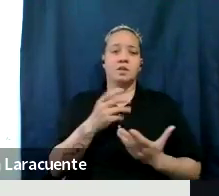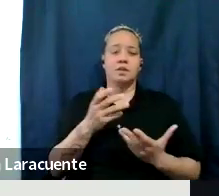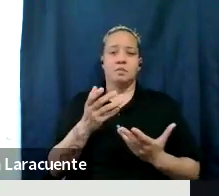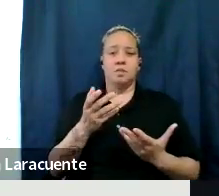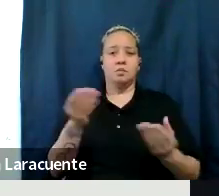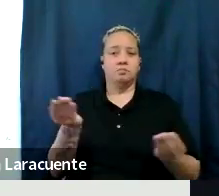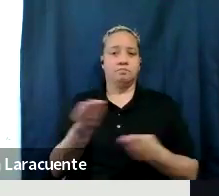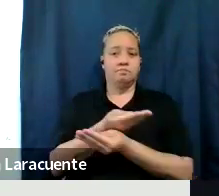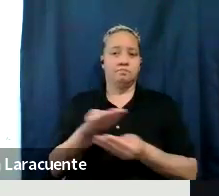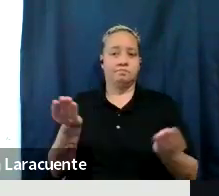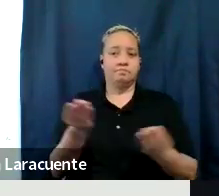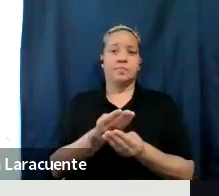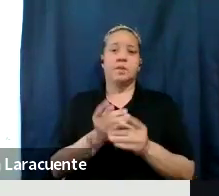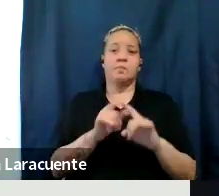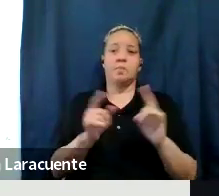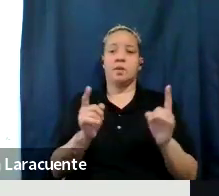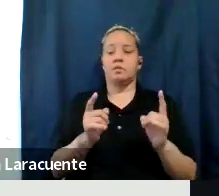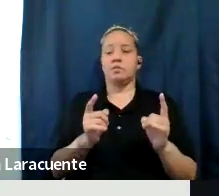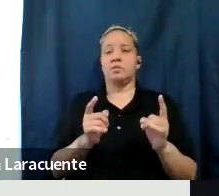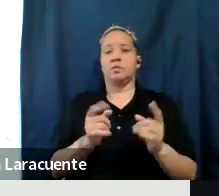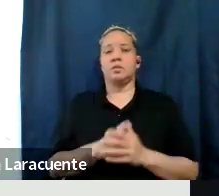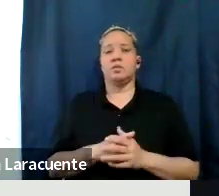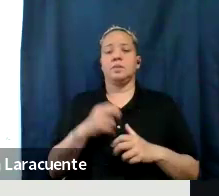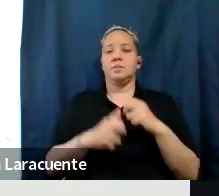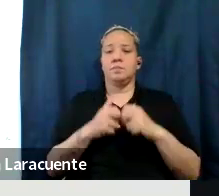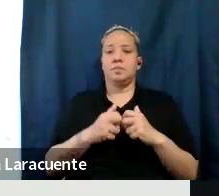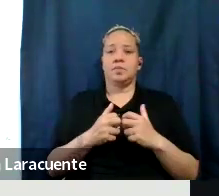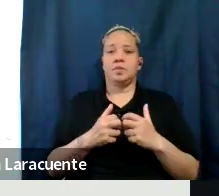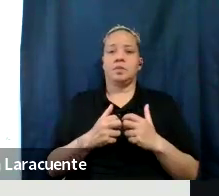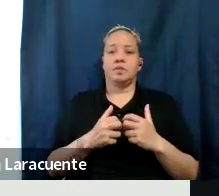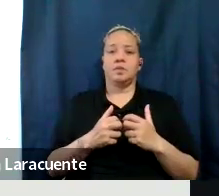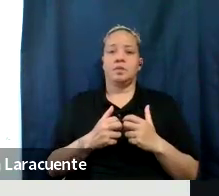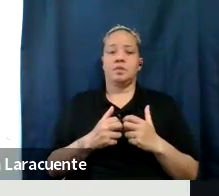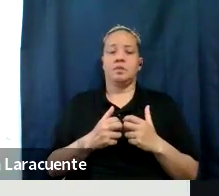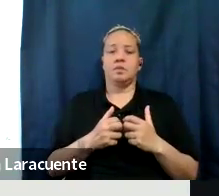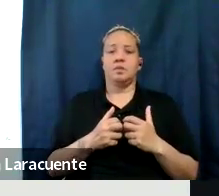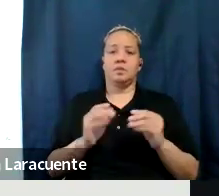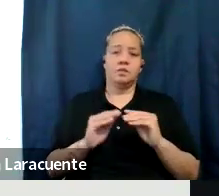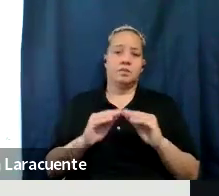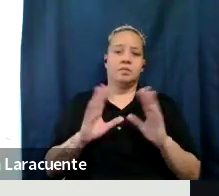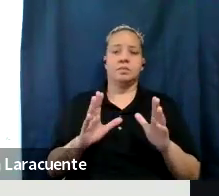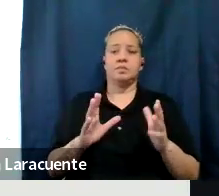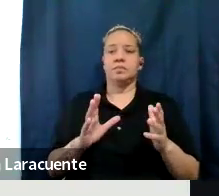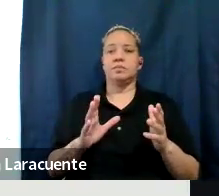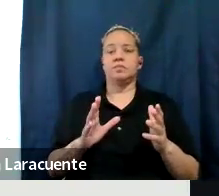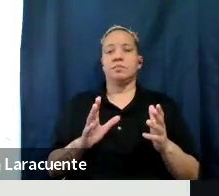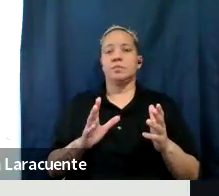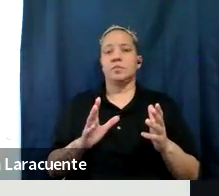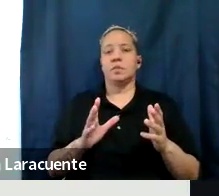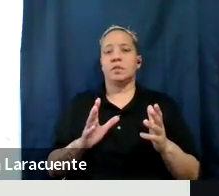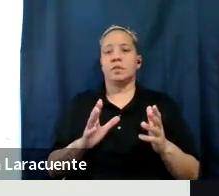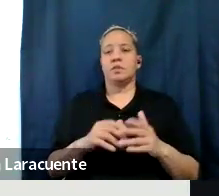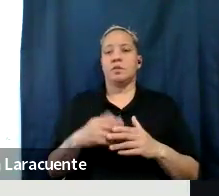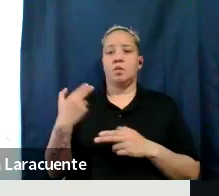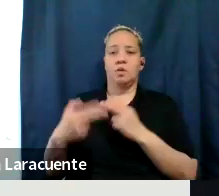esas dos partes, pero el problema, bueno, el problema es obvio, ¿no? Que los